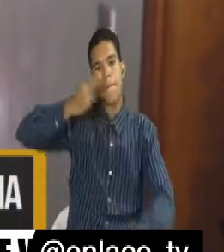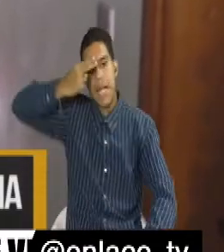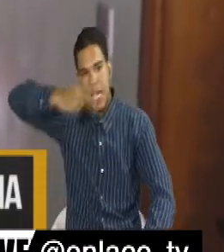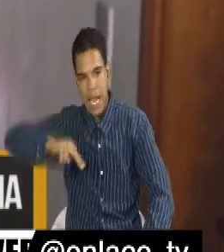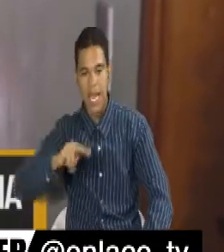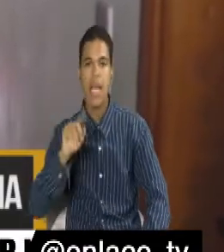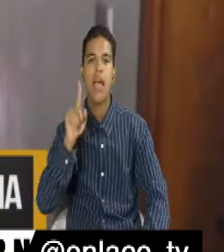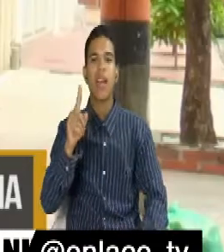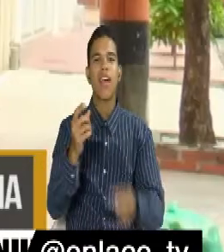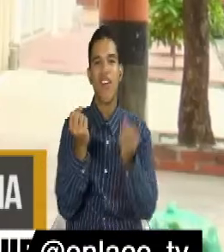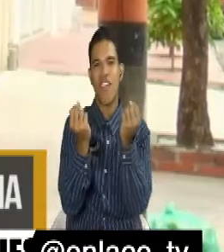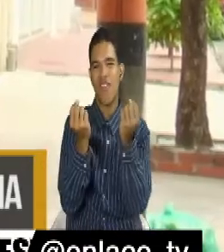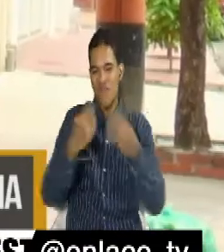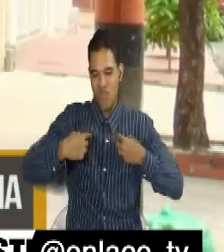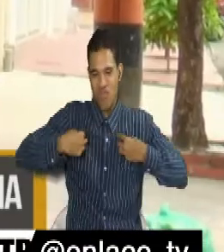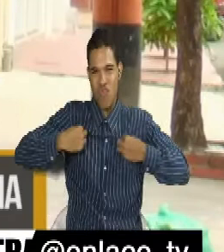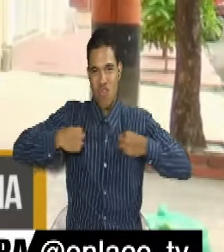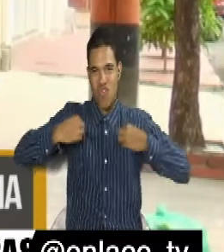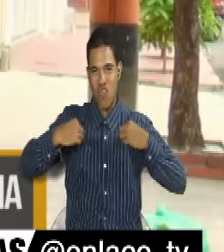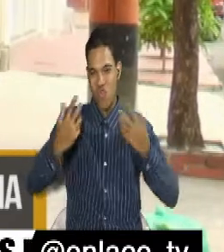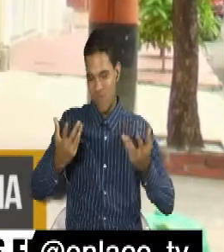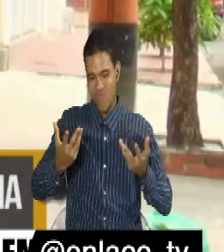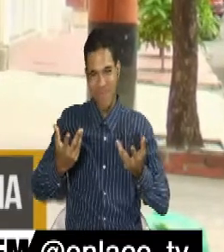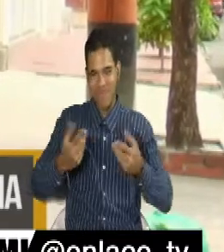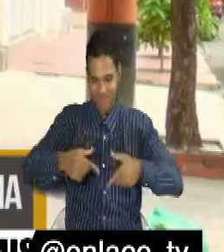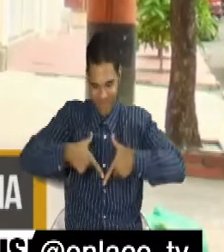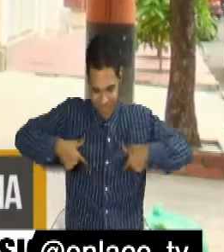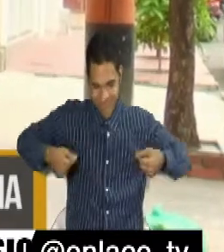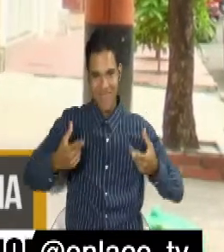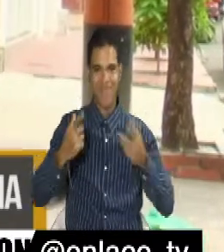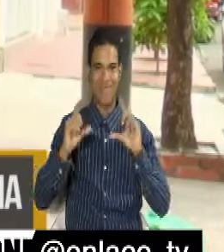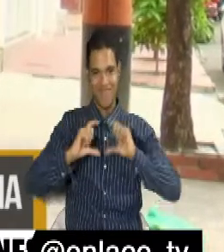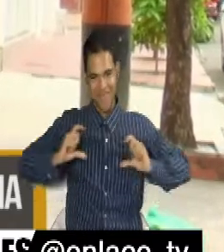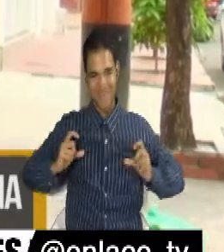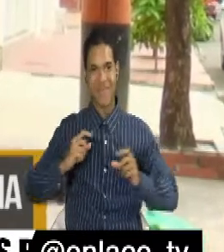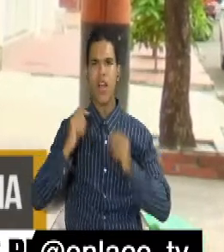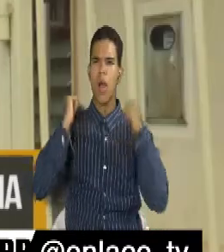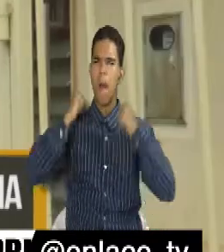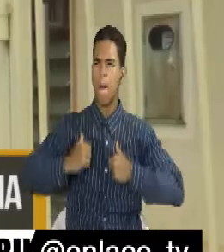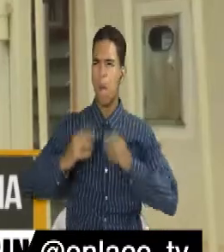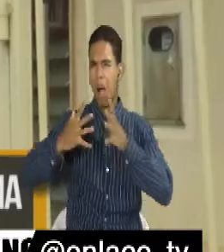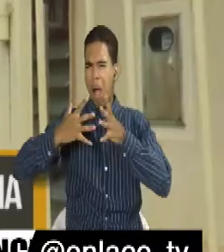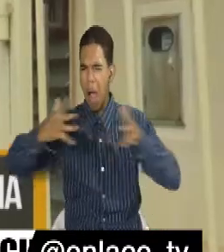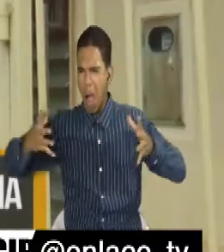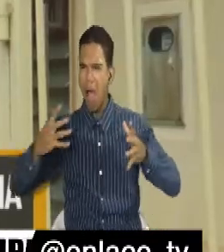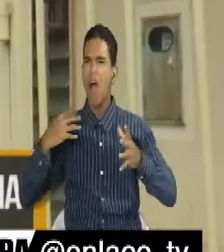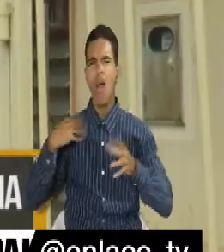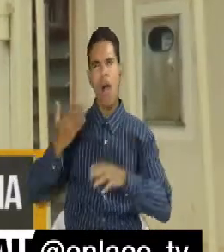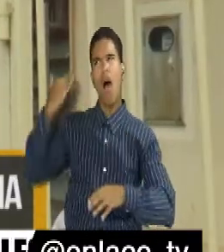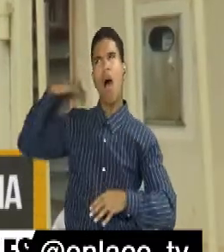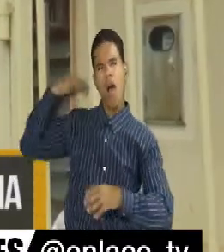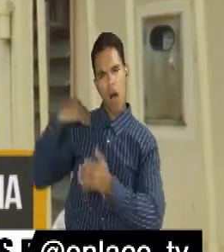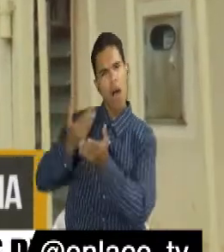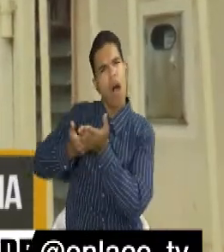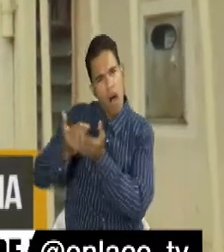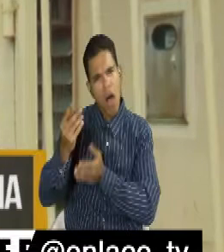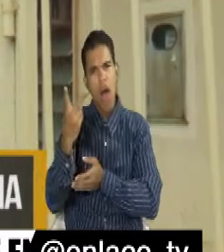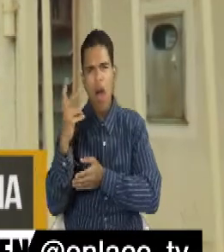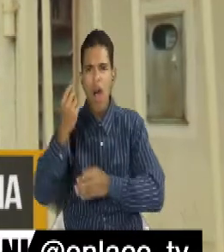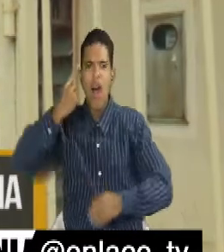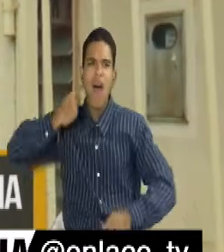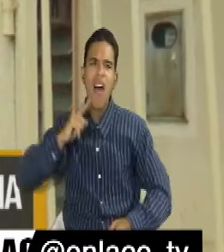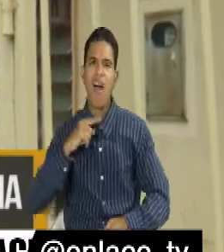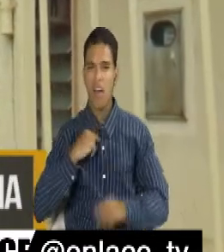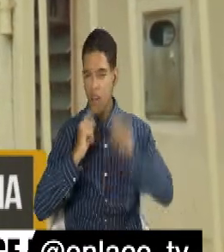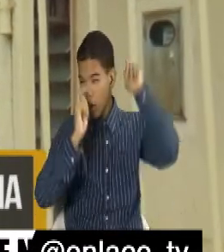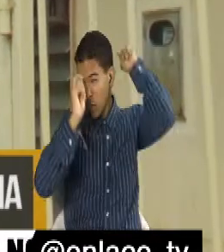ropa interior. Se llevó un bolso grande que nosotros compramos hace como 20 días para poder de pronto llevarse todo. Se nos llevó 15